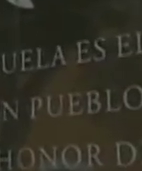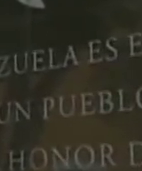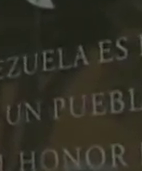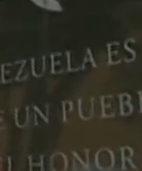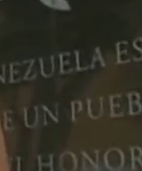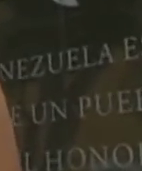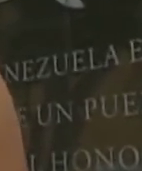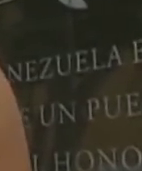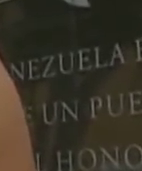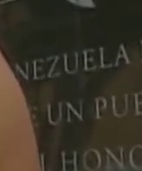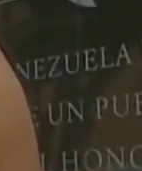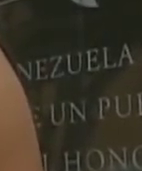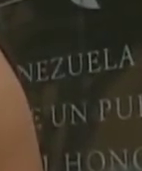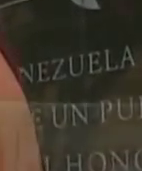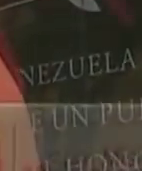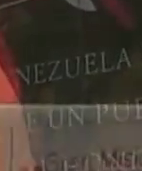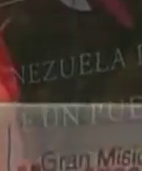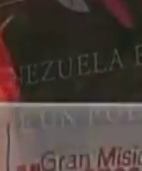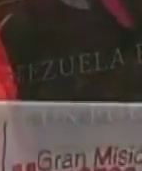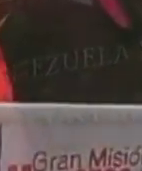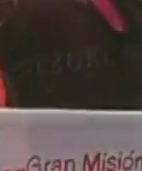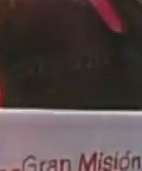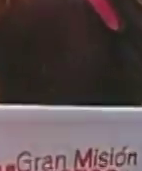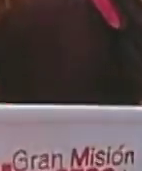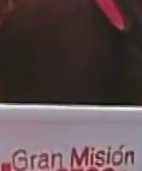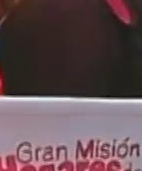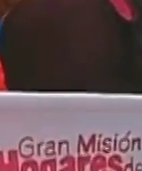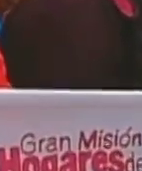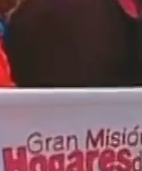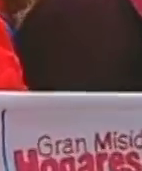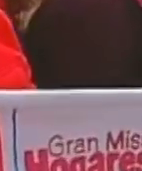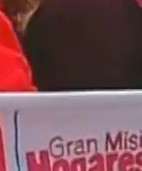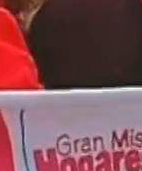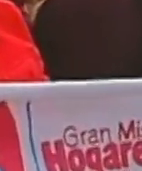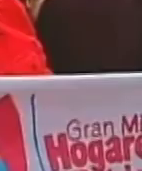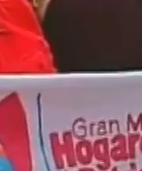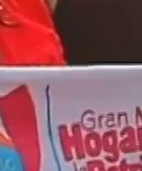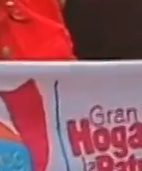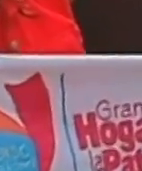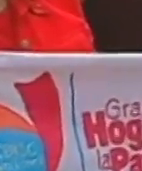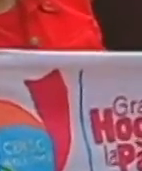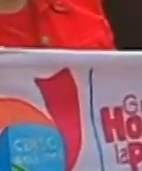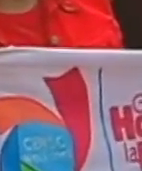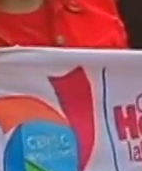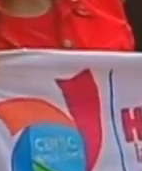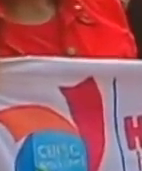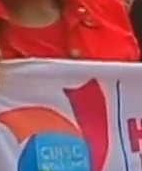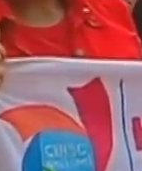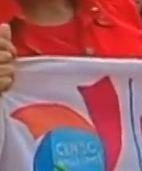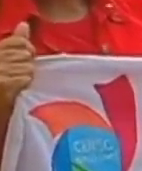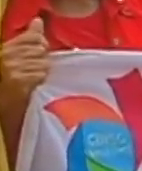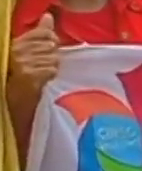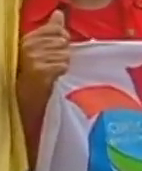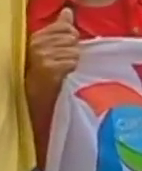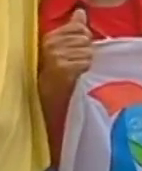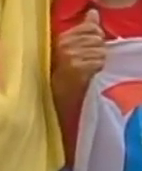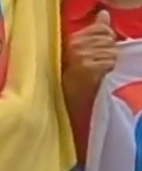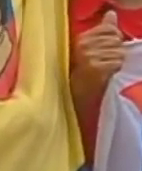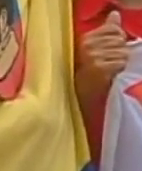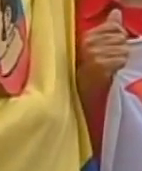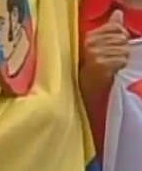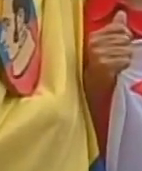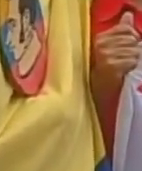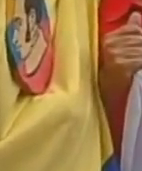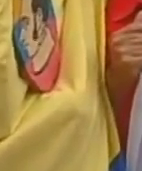desde entonces se inició el proyecto bolivariano. Destacamos además los independentistas que acompañaron